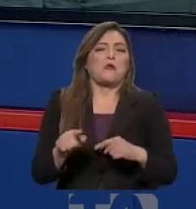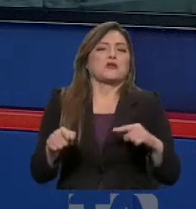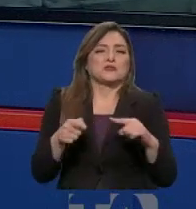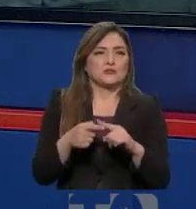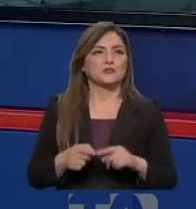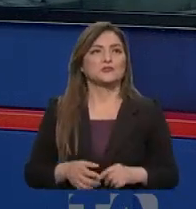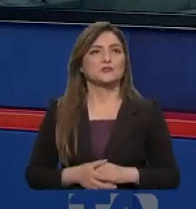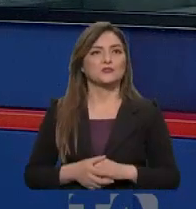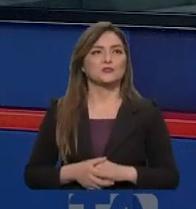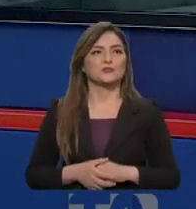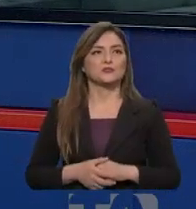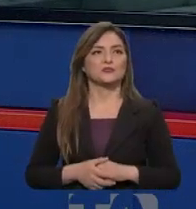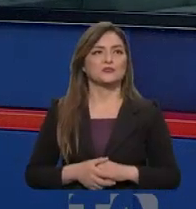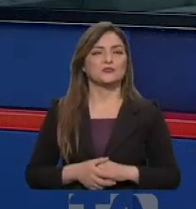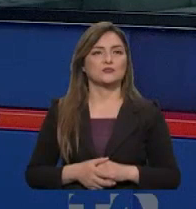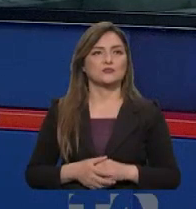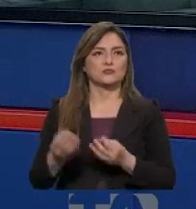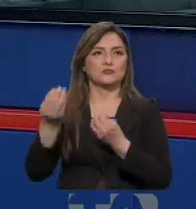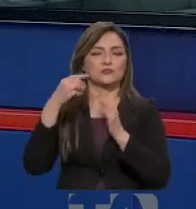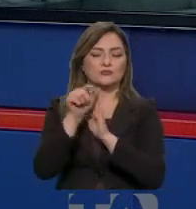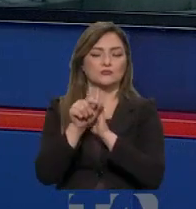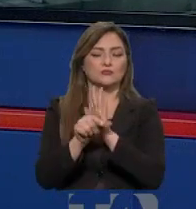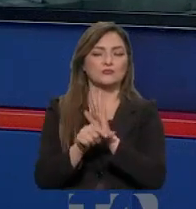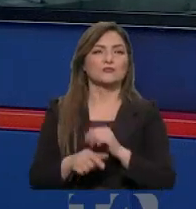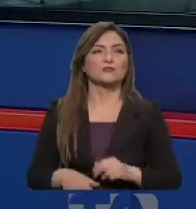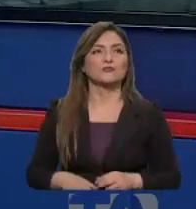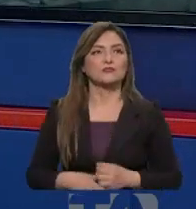paso, Fer, para que nos comentes los detalles.